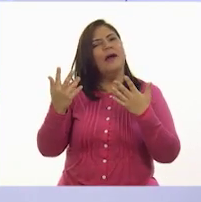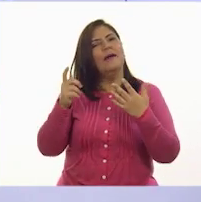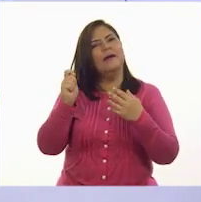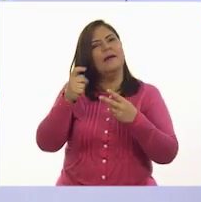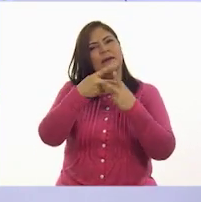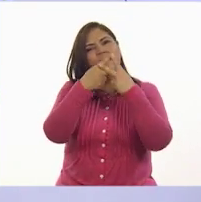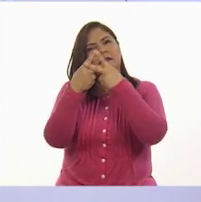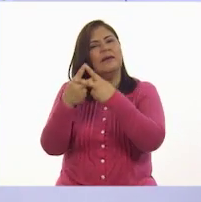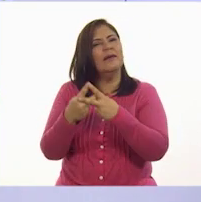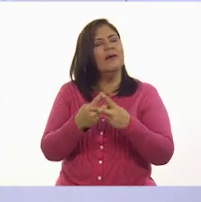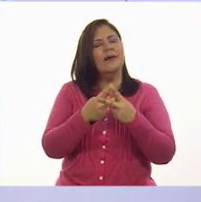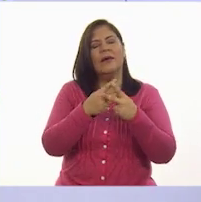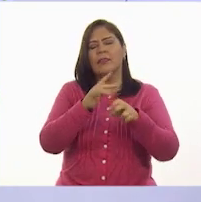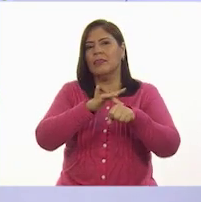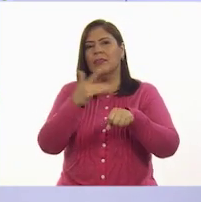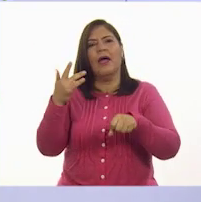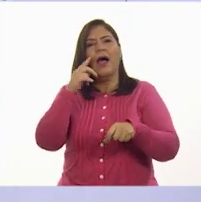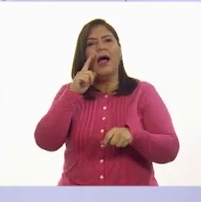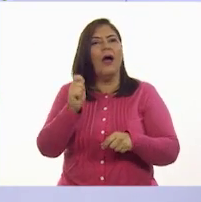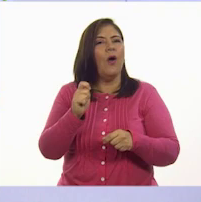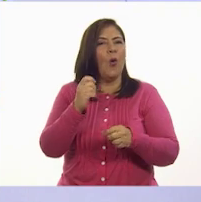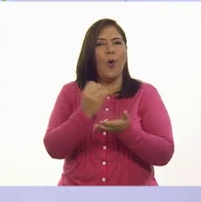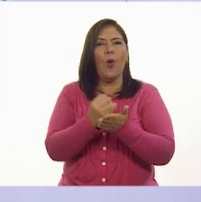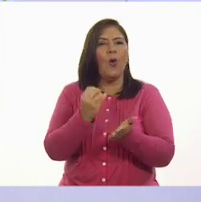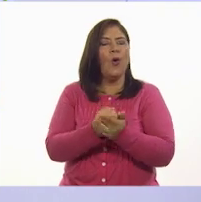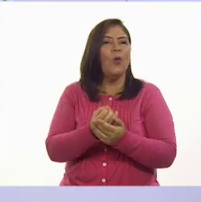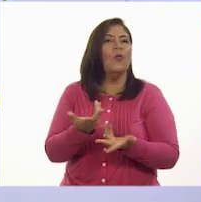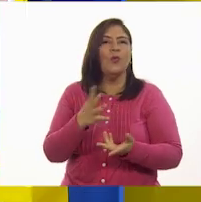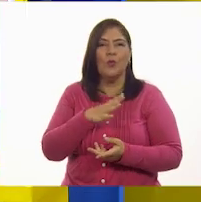son? Ya las están contando. ¿Ya?